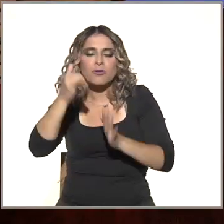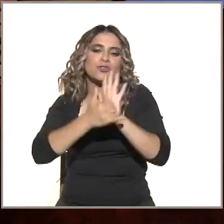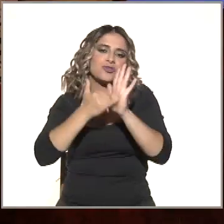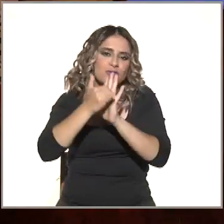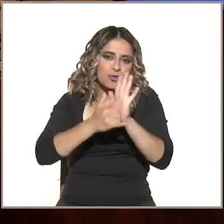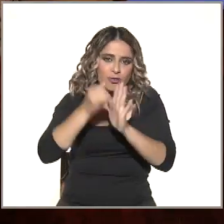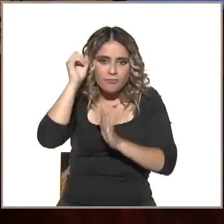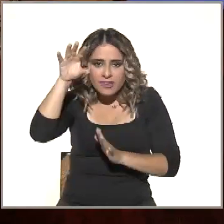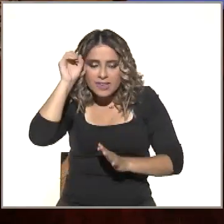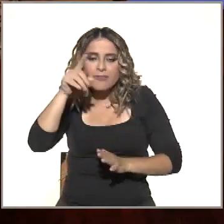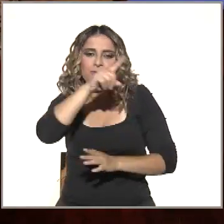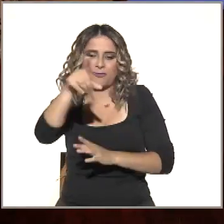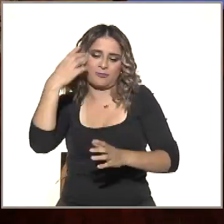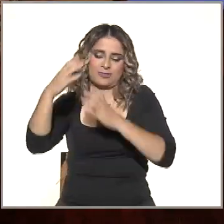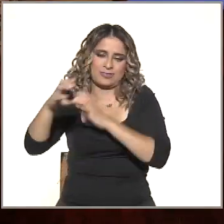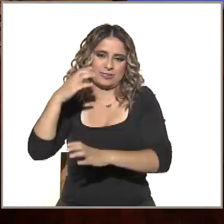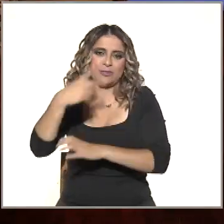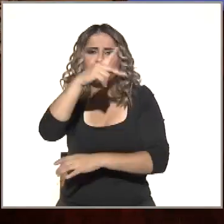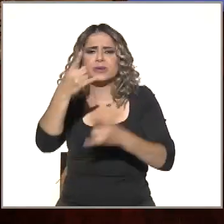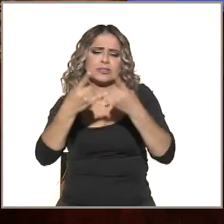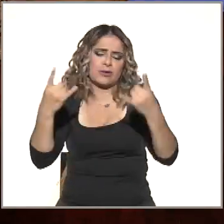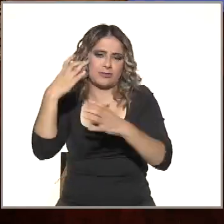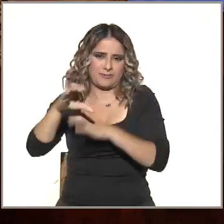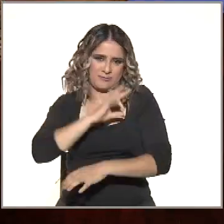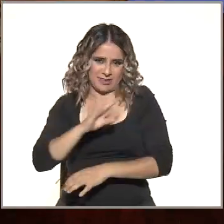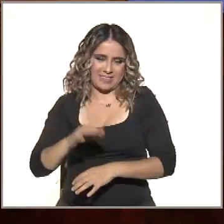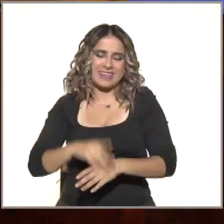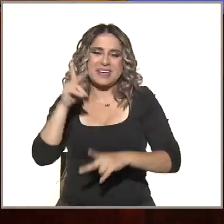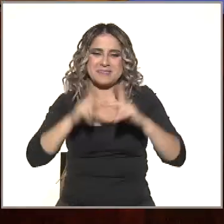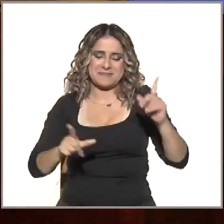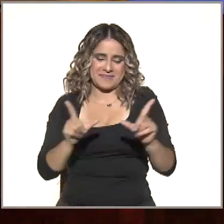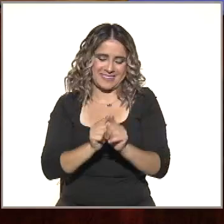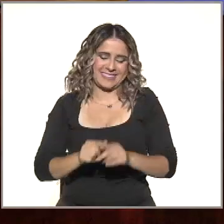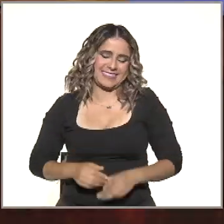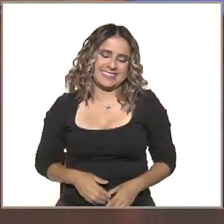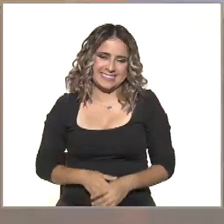para que ustedes nos escriban y sus testimonios. Vamos a una pausa, ahorita regresamos.